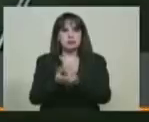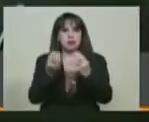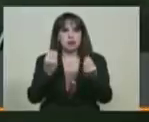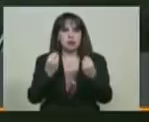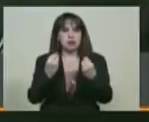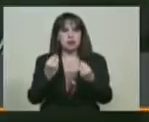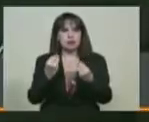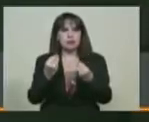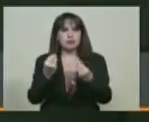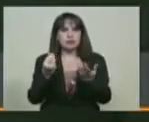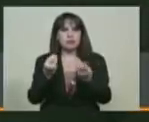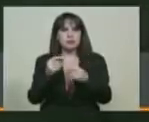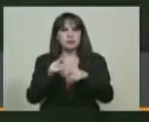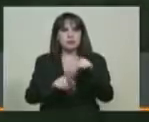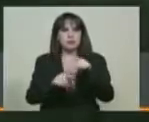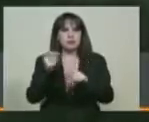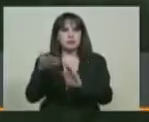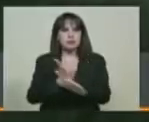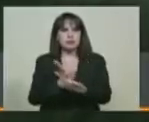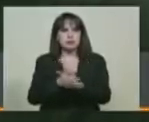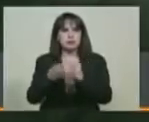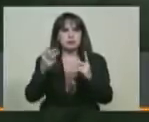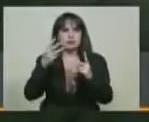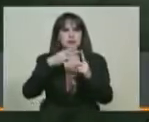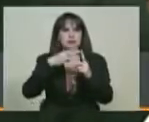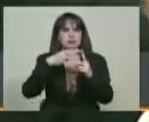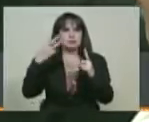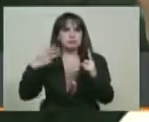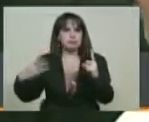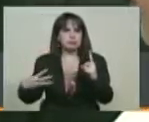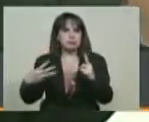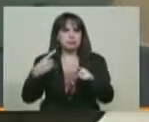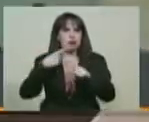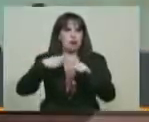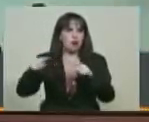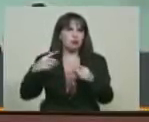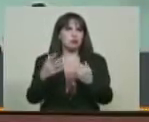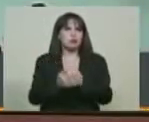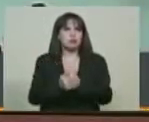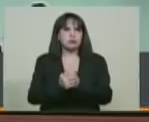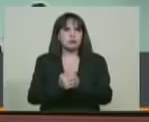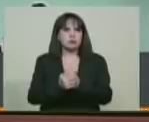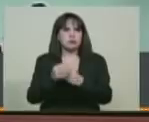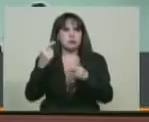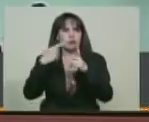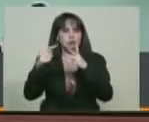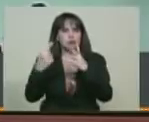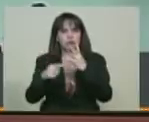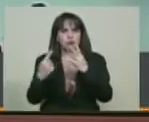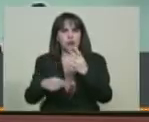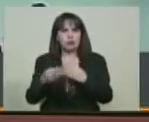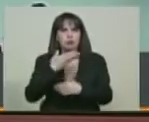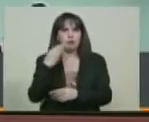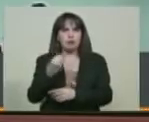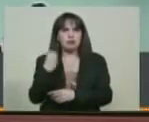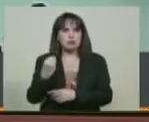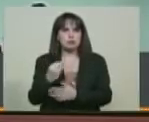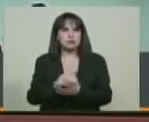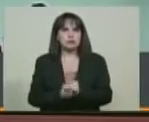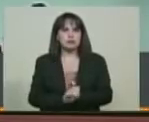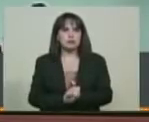originarios, la juventud de los pueblos afrovenezolanos, etcétera, la juventud